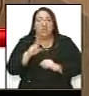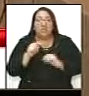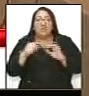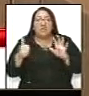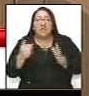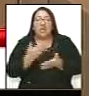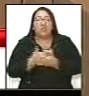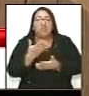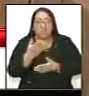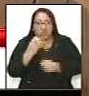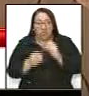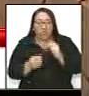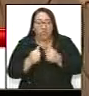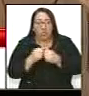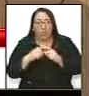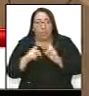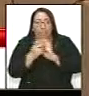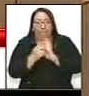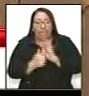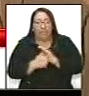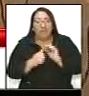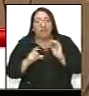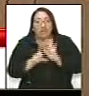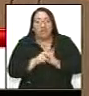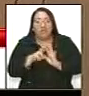1470-2016, que propone modificar diversos artículos de la ley